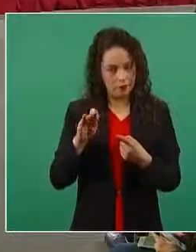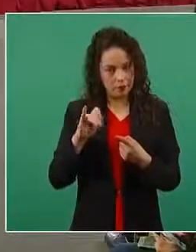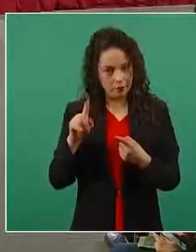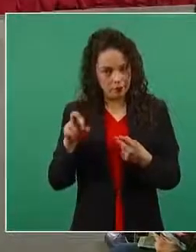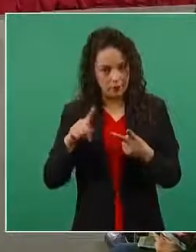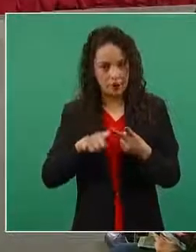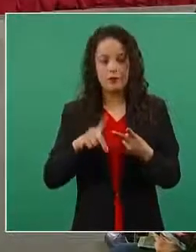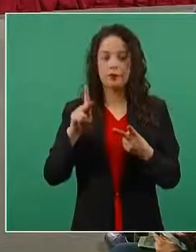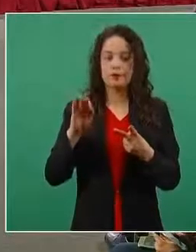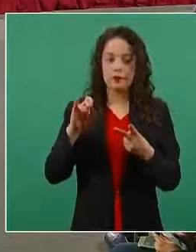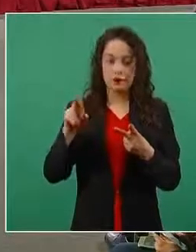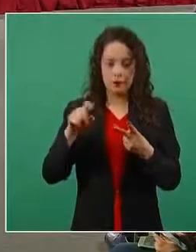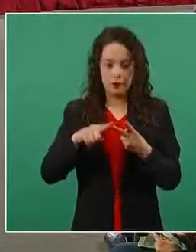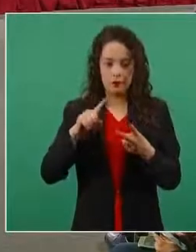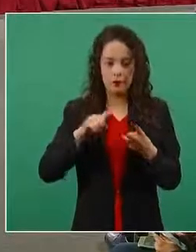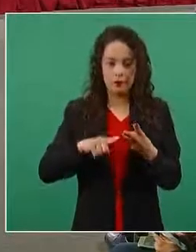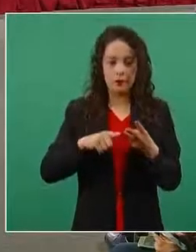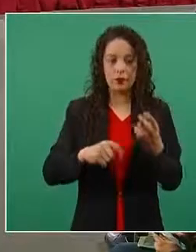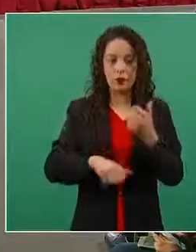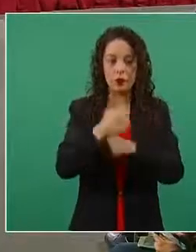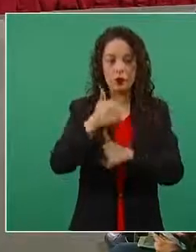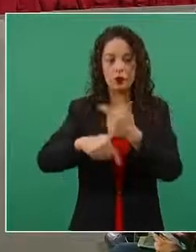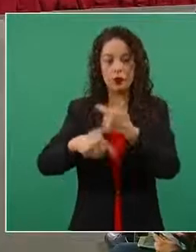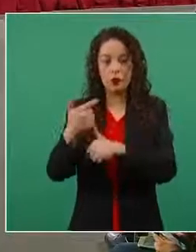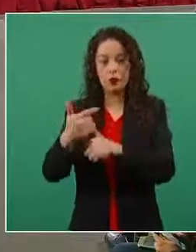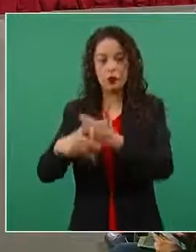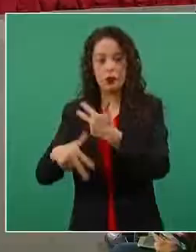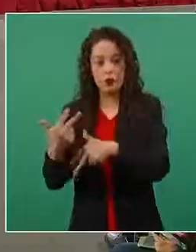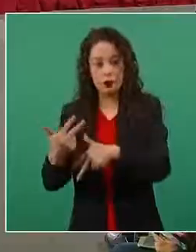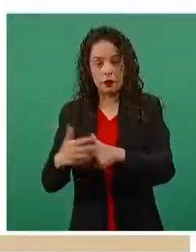y Pfizer, 11, 12 y 13.